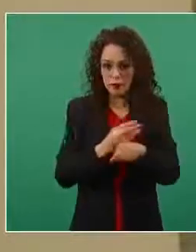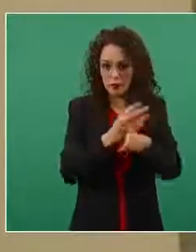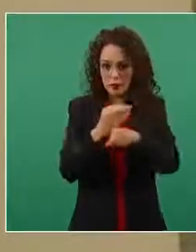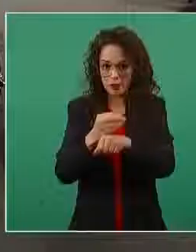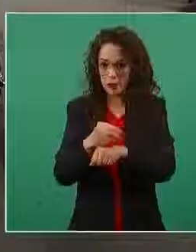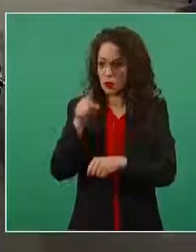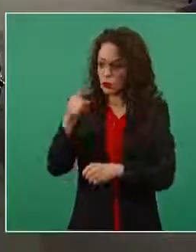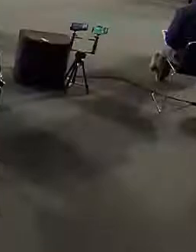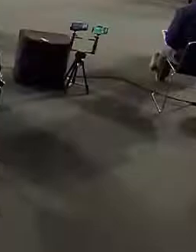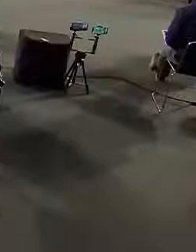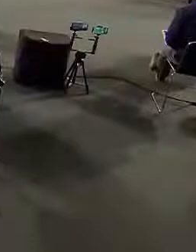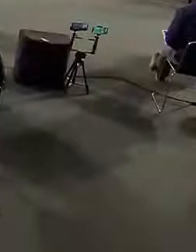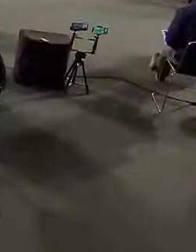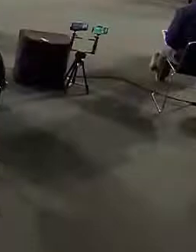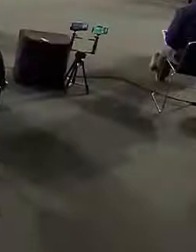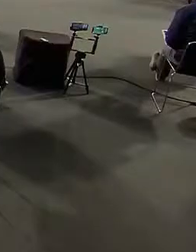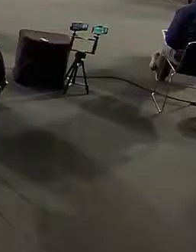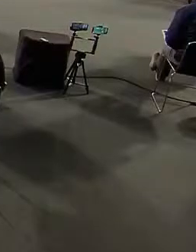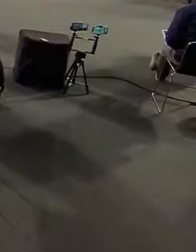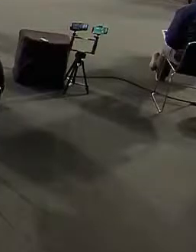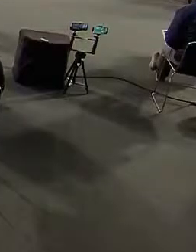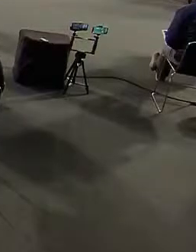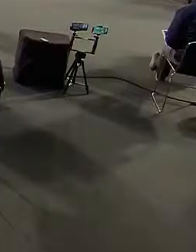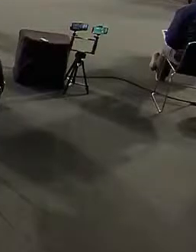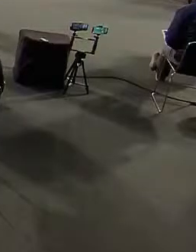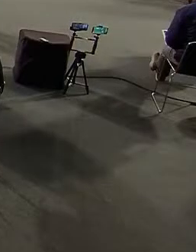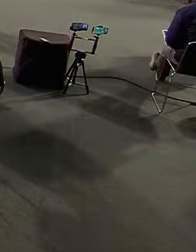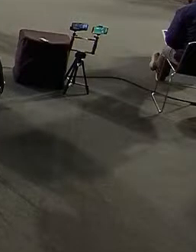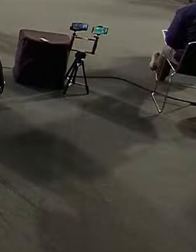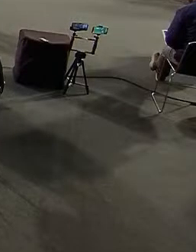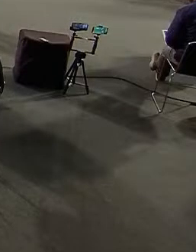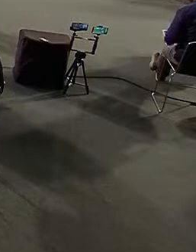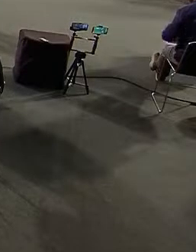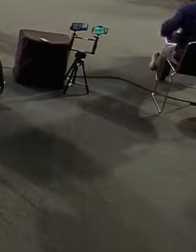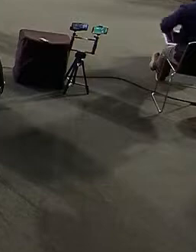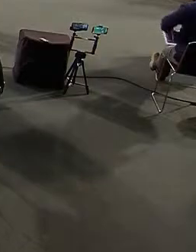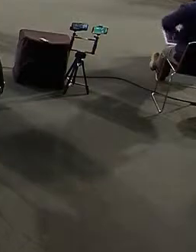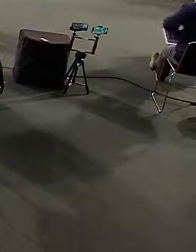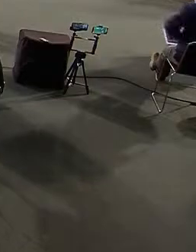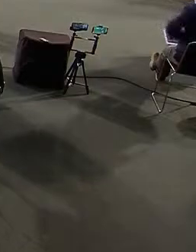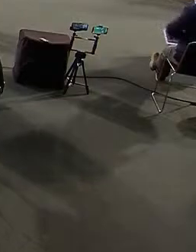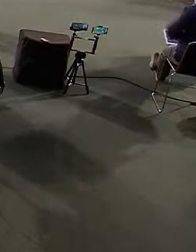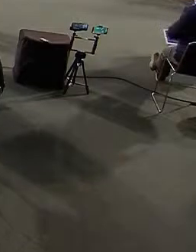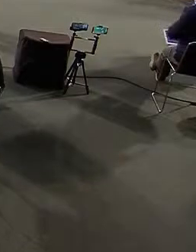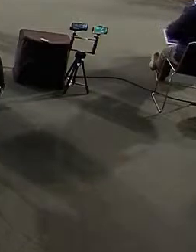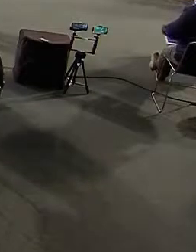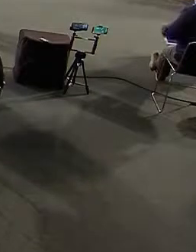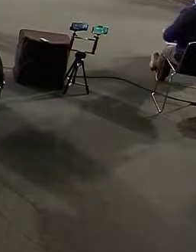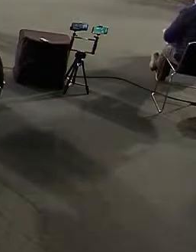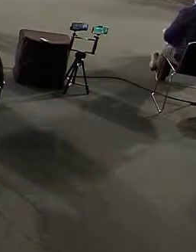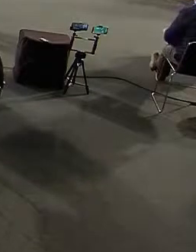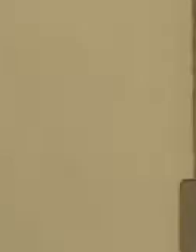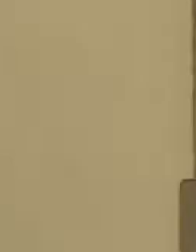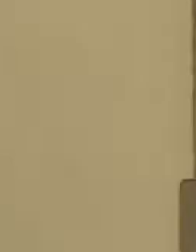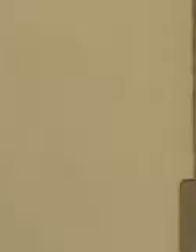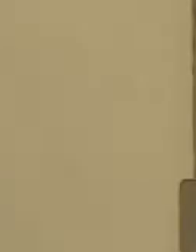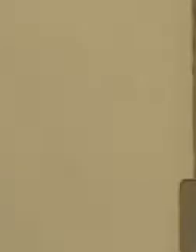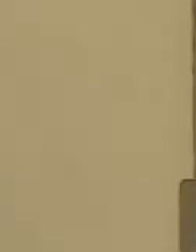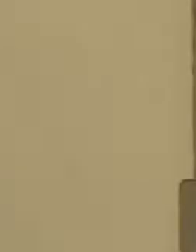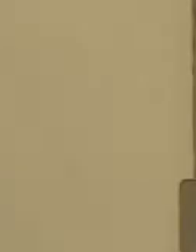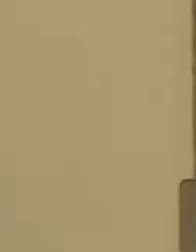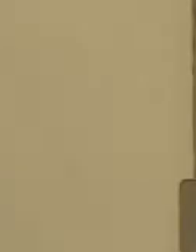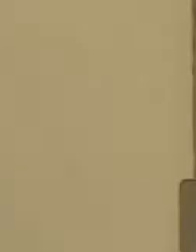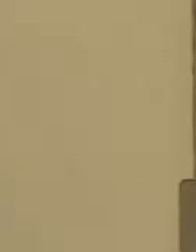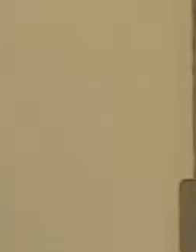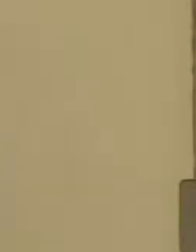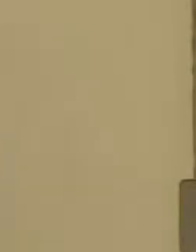va a dar, señor presidente, para que se solucione esta situación? Y bueno, en el Camalote del sistema lagunario hay agua,